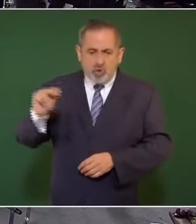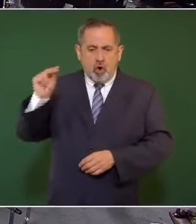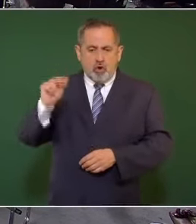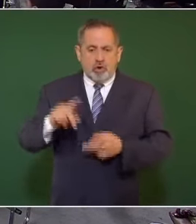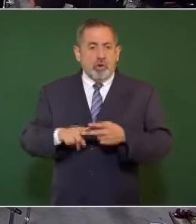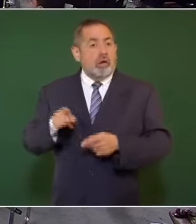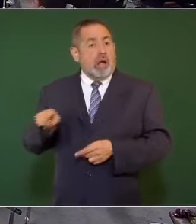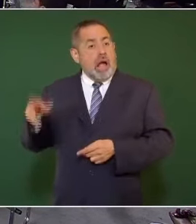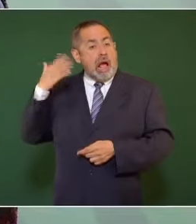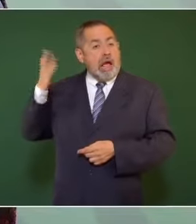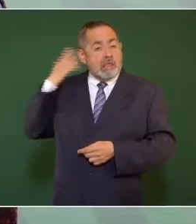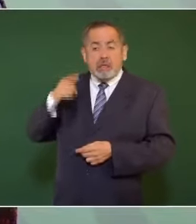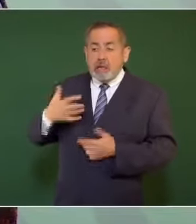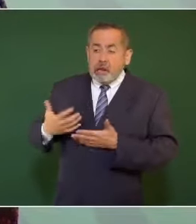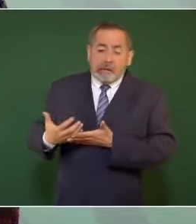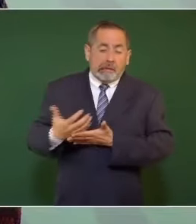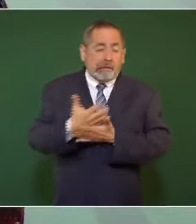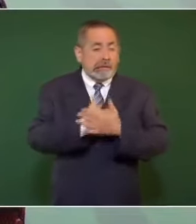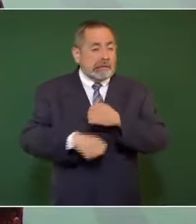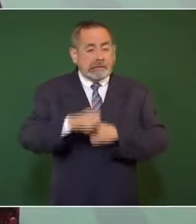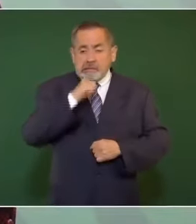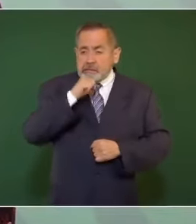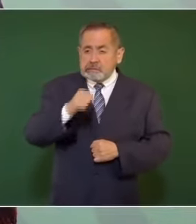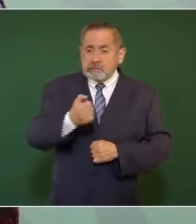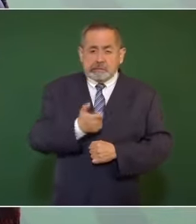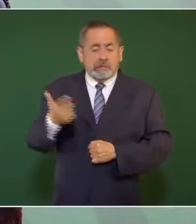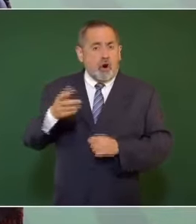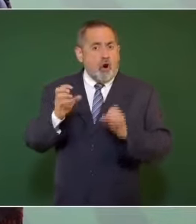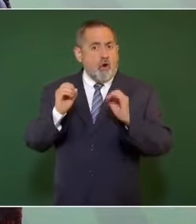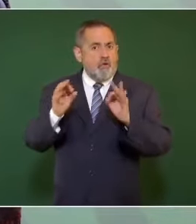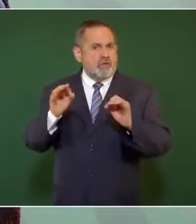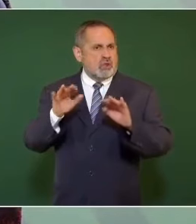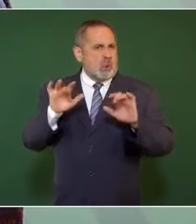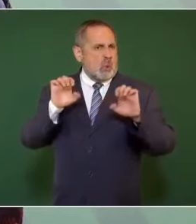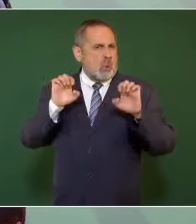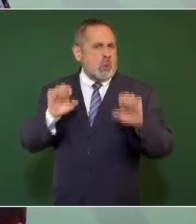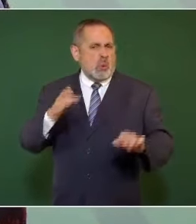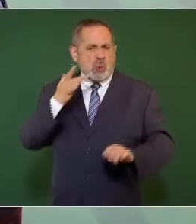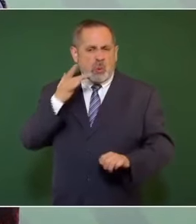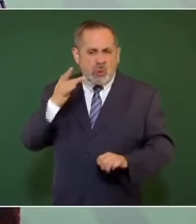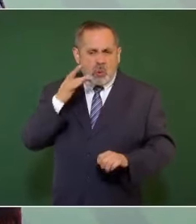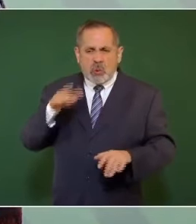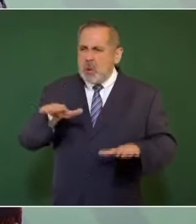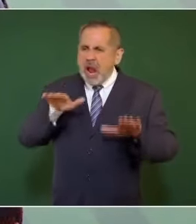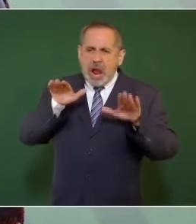Sueldos elevadísimos, oficinas de lujo, aviones